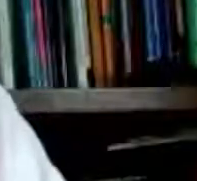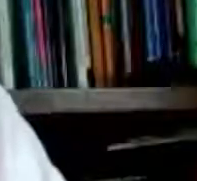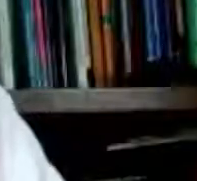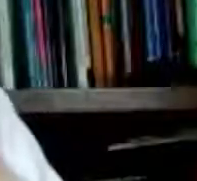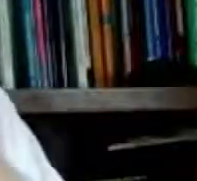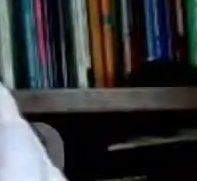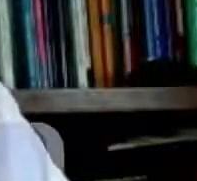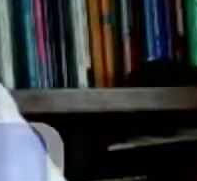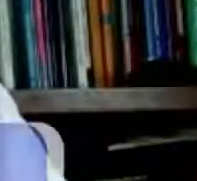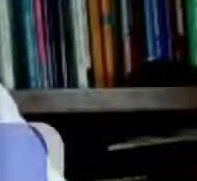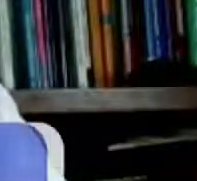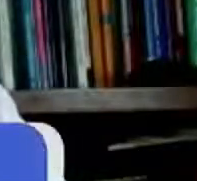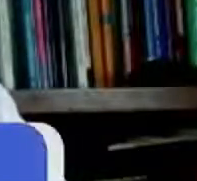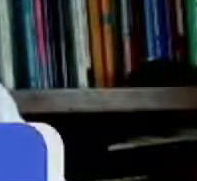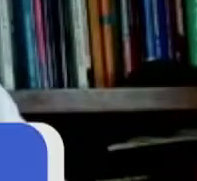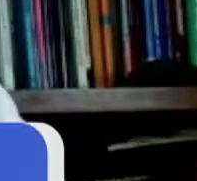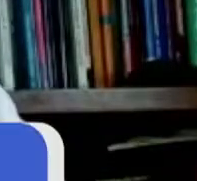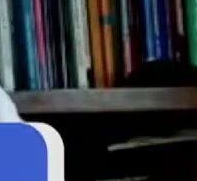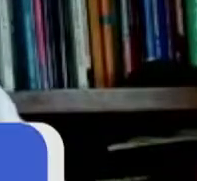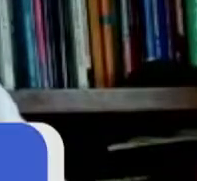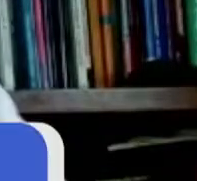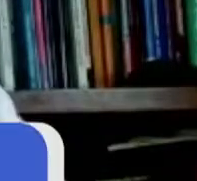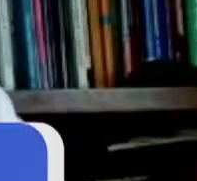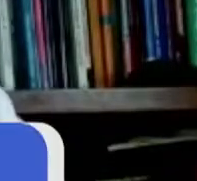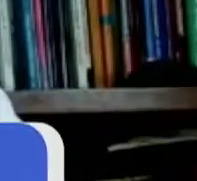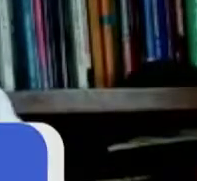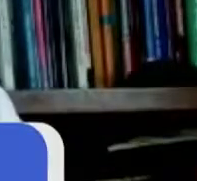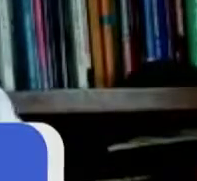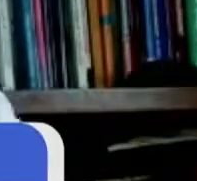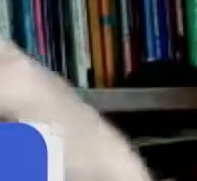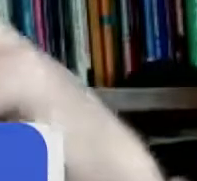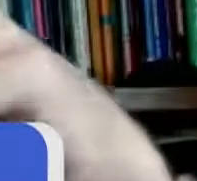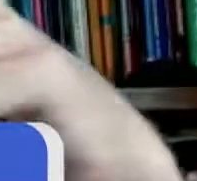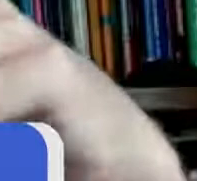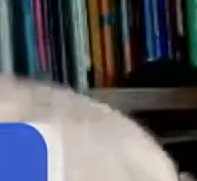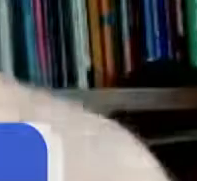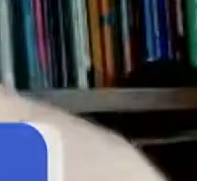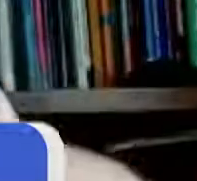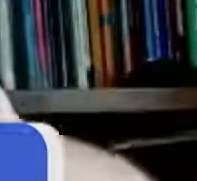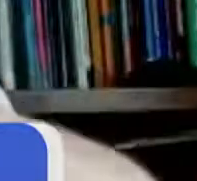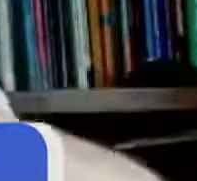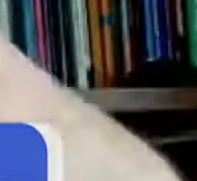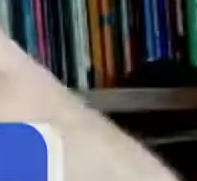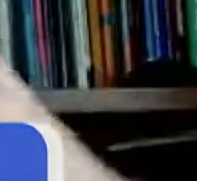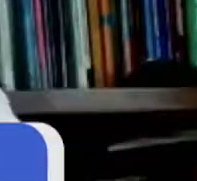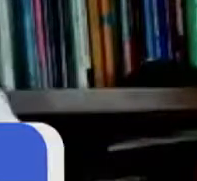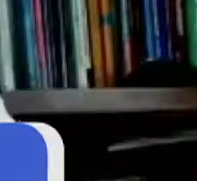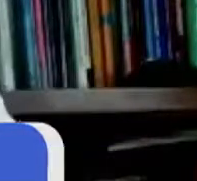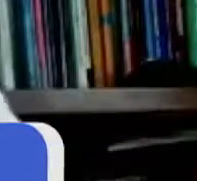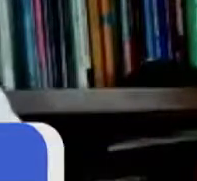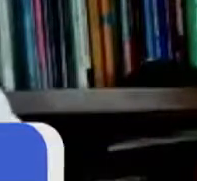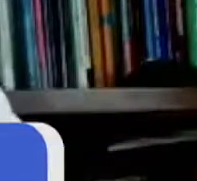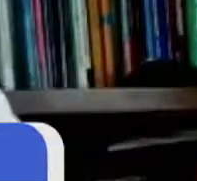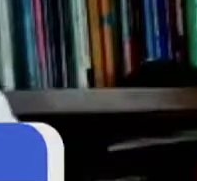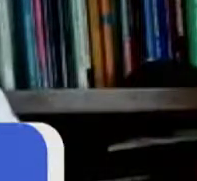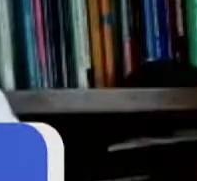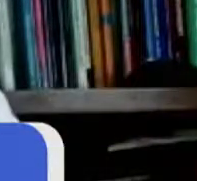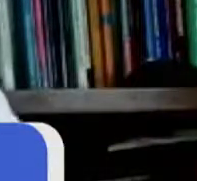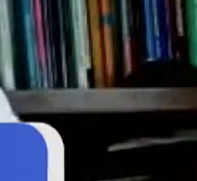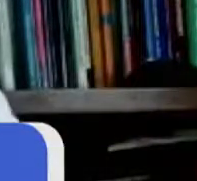Muy buen día, tengan todos ustedes, su servidor, el doctor Samaya, les manda un gran abrazo virtual. Los